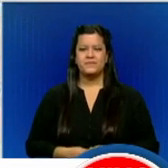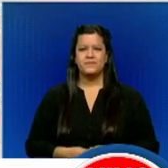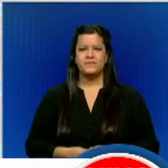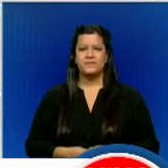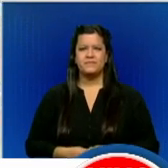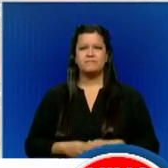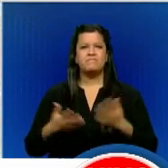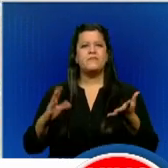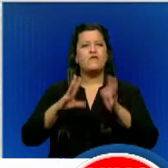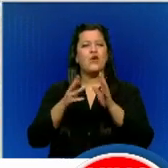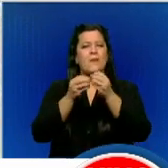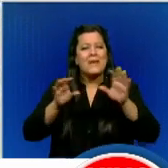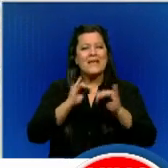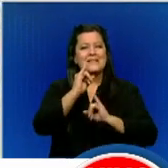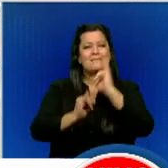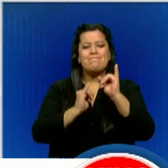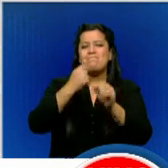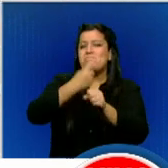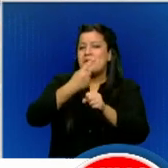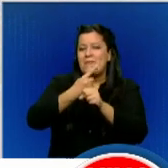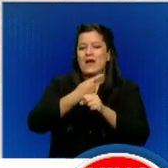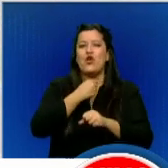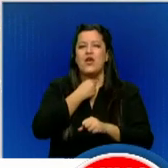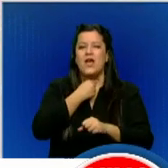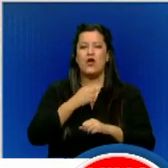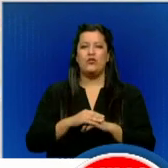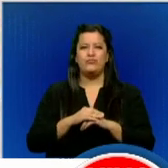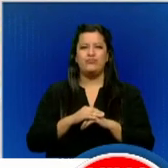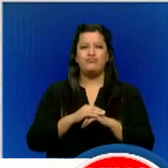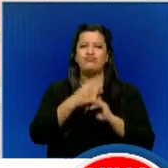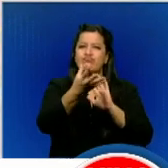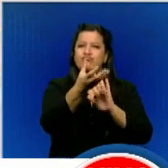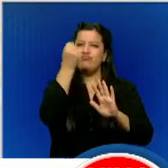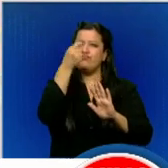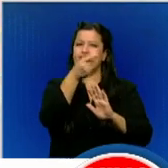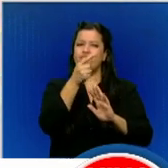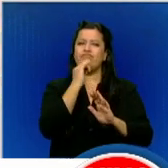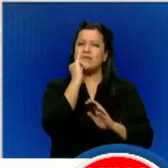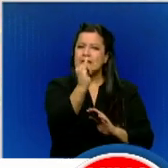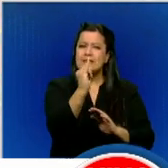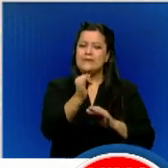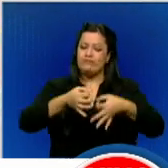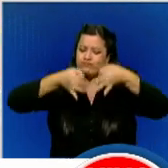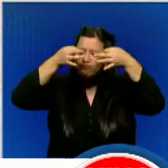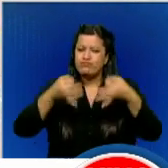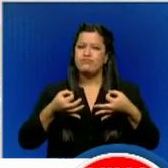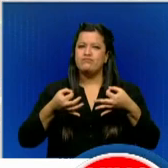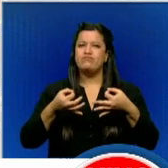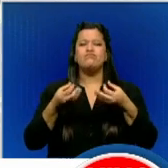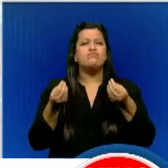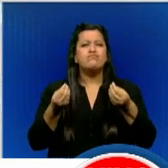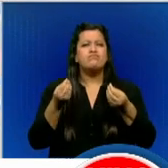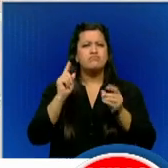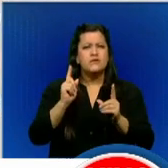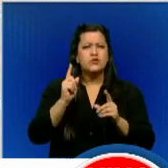a manera introductoria lo primero que quisiera rescatar decir afirmar y en función de lo que